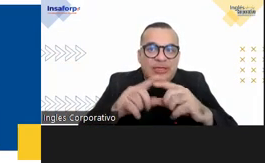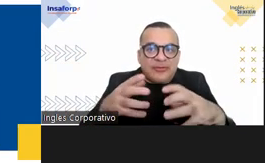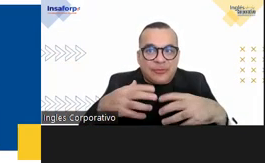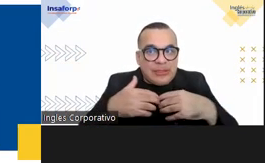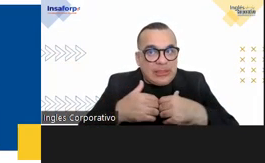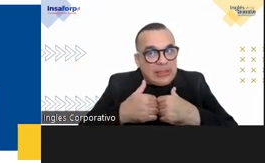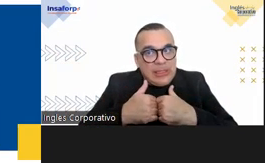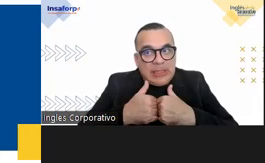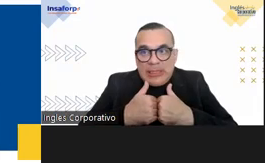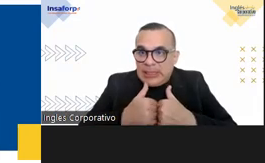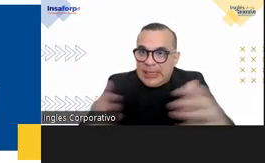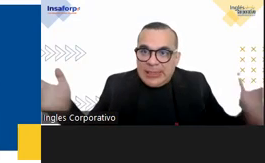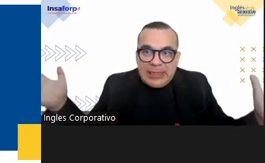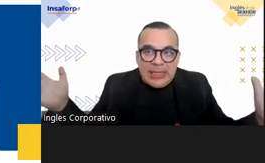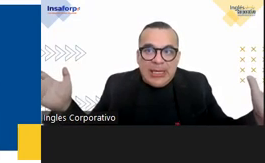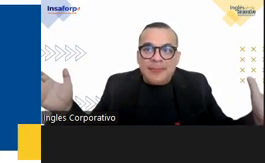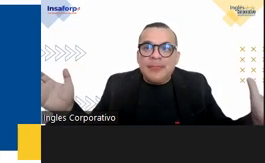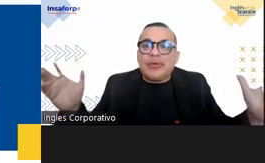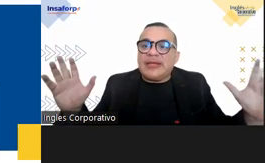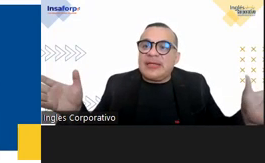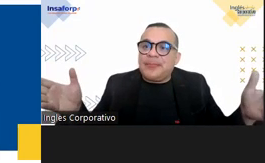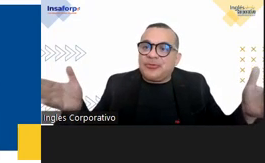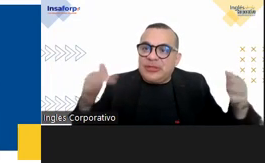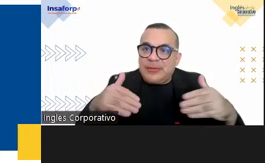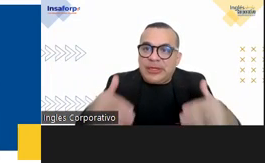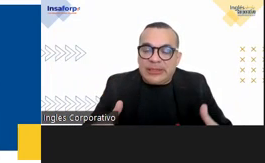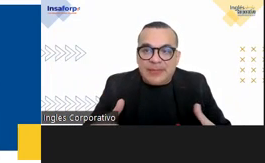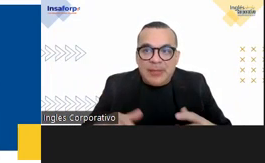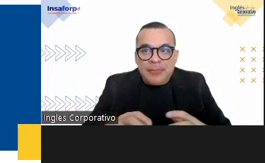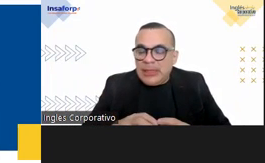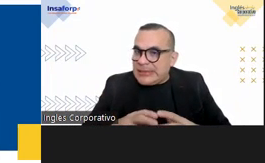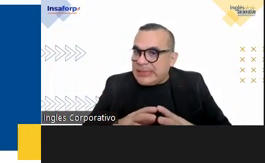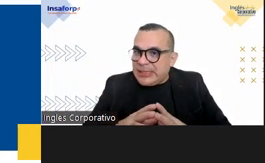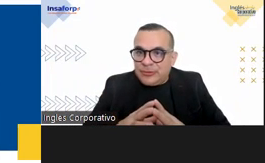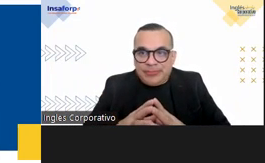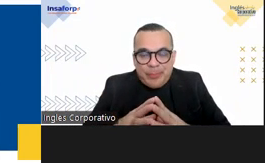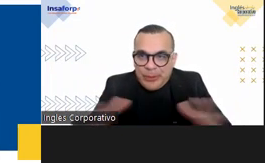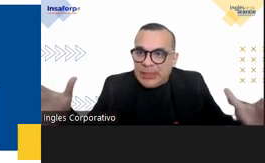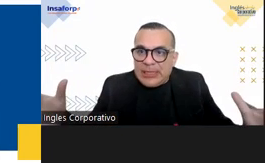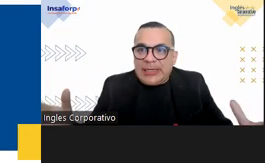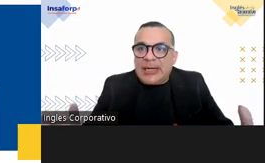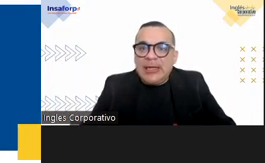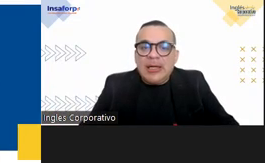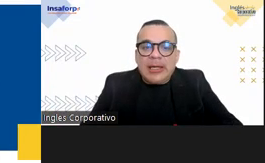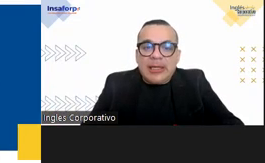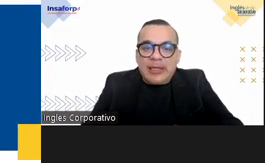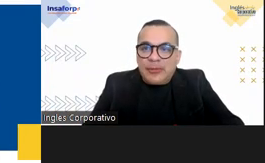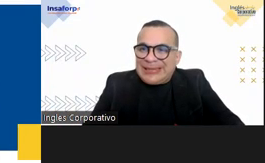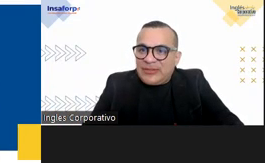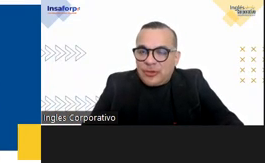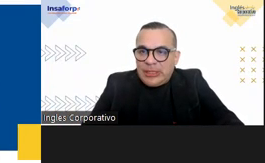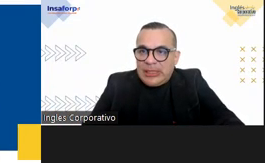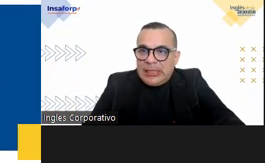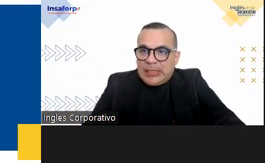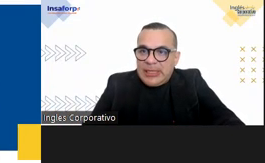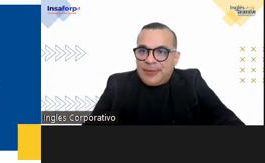usted cruza eso y crea energía, pues ya sea positiva o negativa, en este caso puede generar